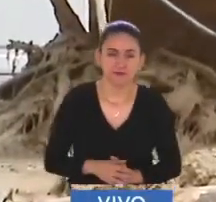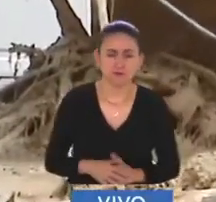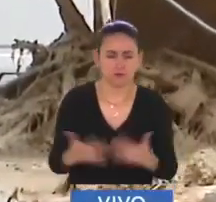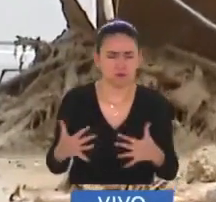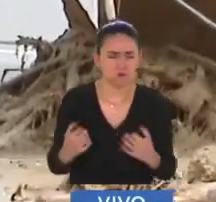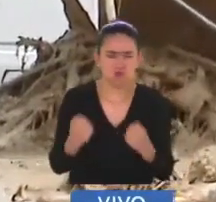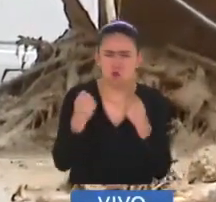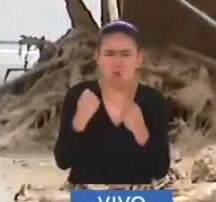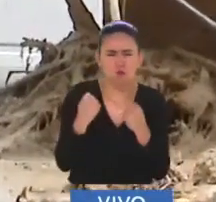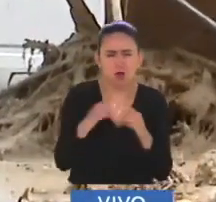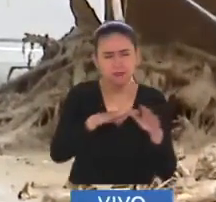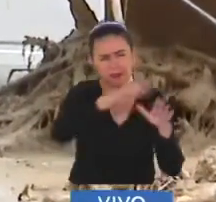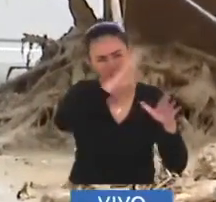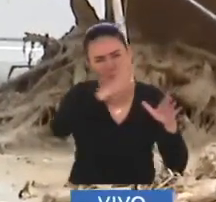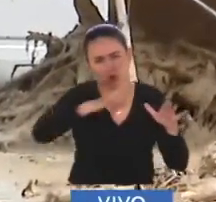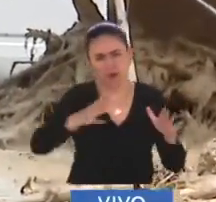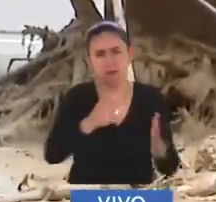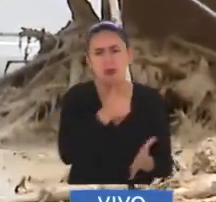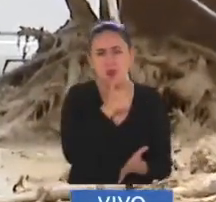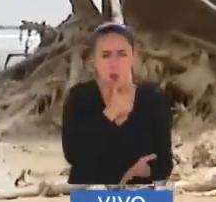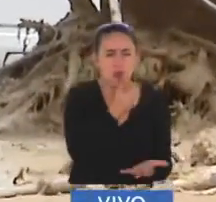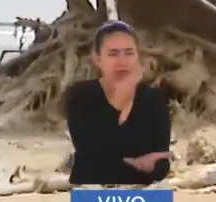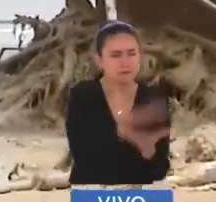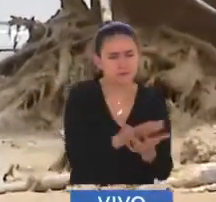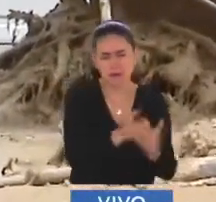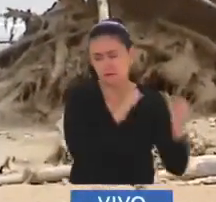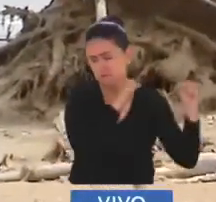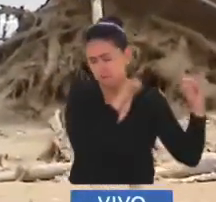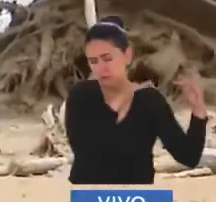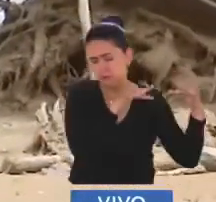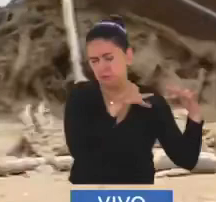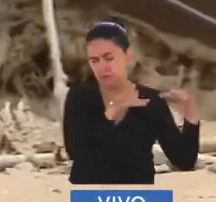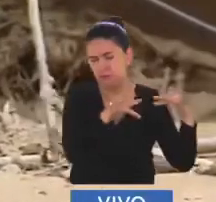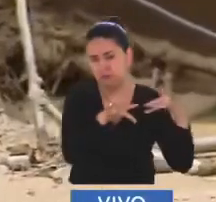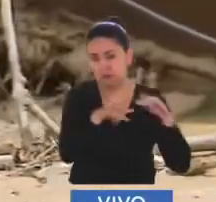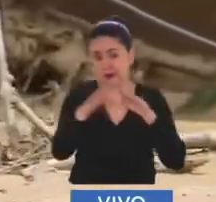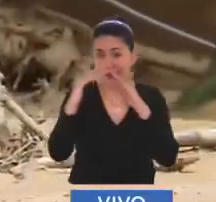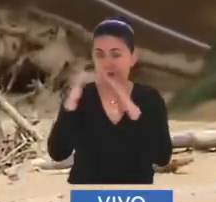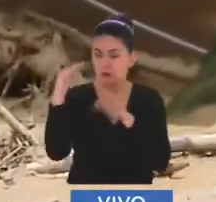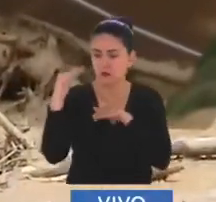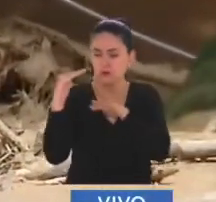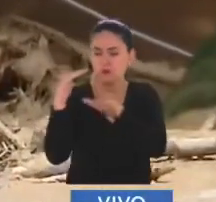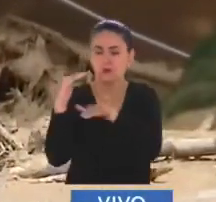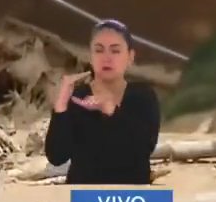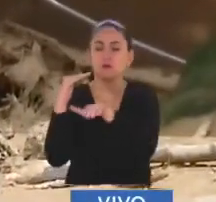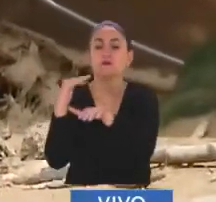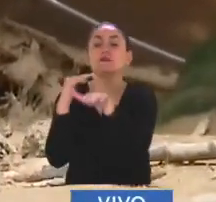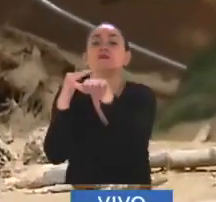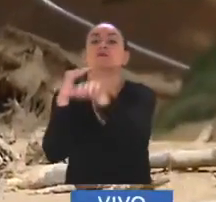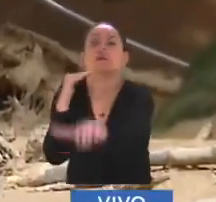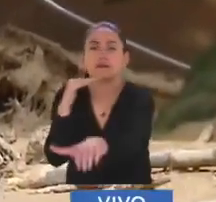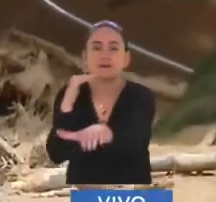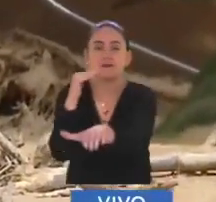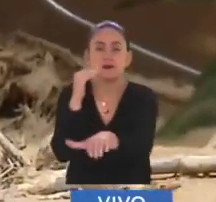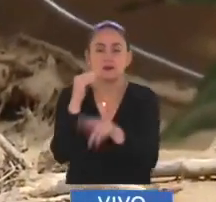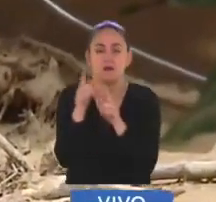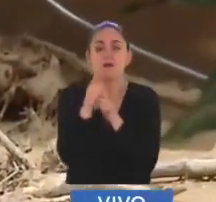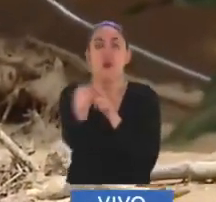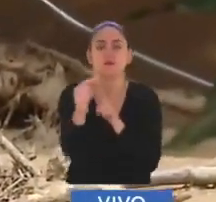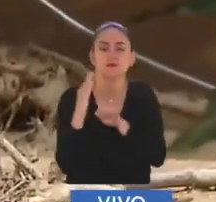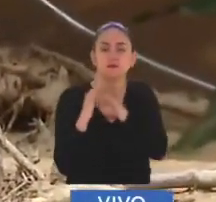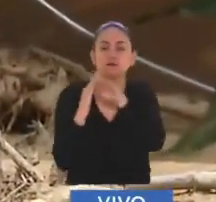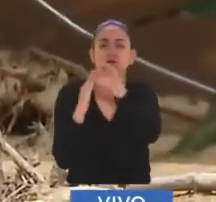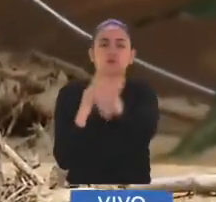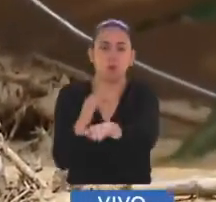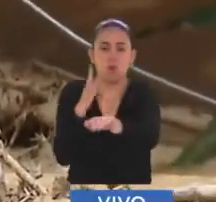fuerza de la montaña, de la lluvia, del agua que los arrastró hasta casi una cuadra abajo. Y es justamente en